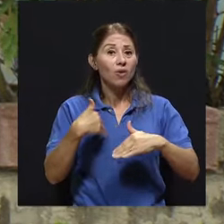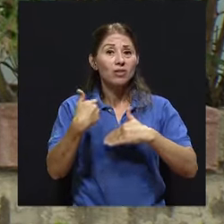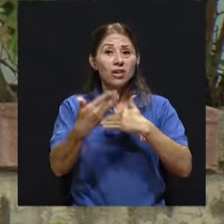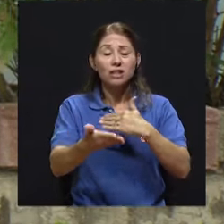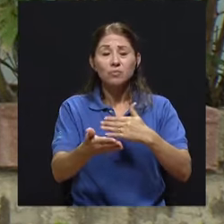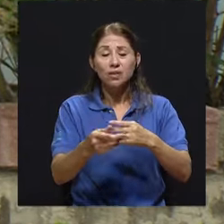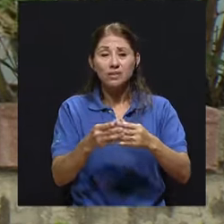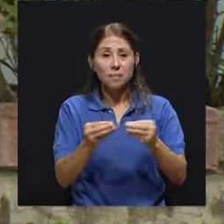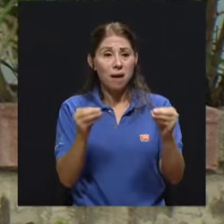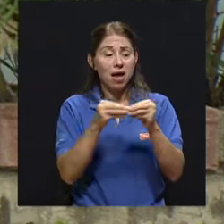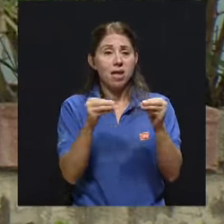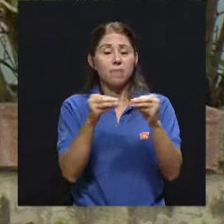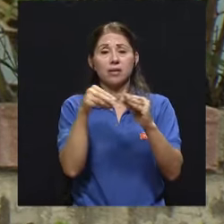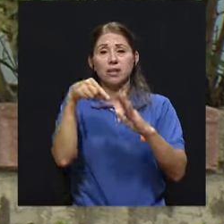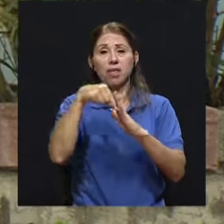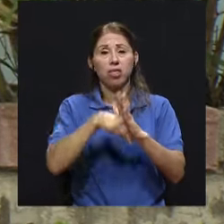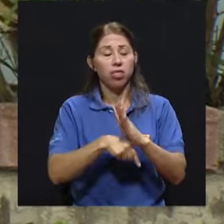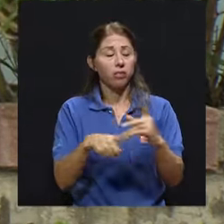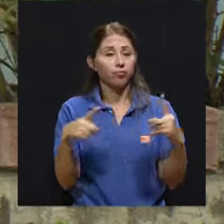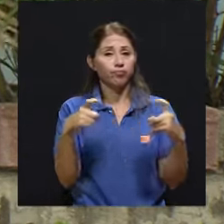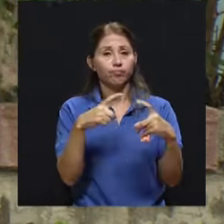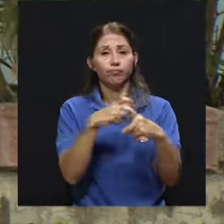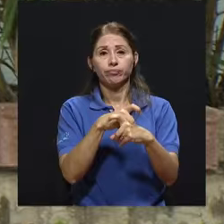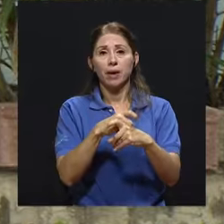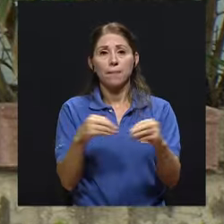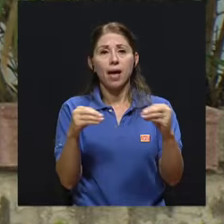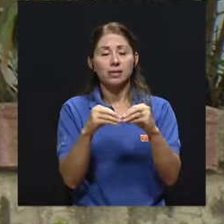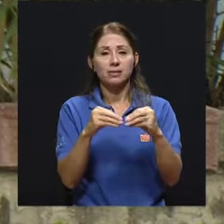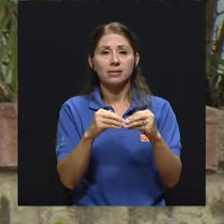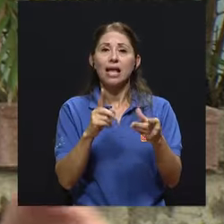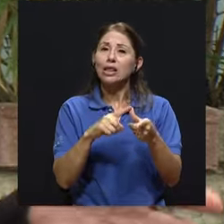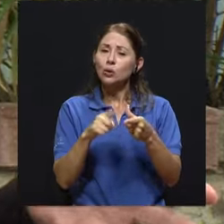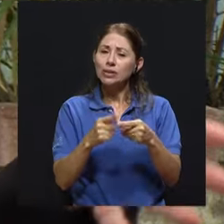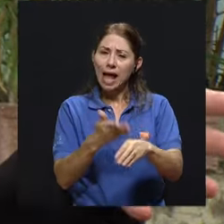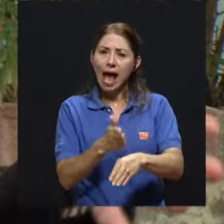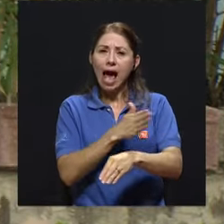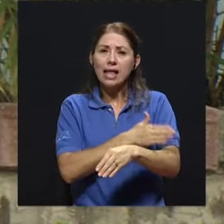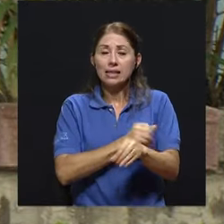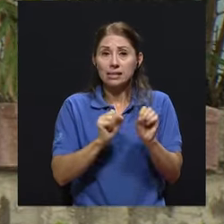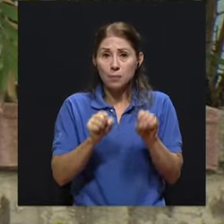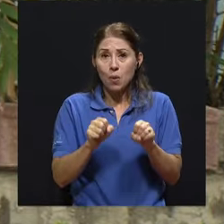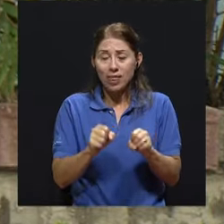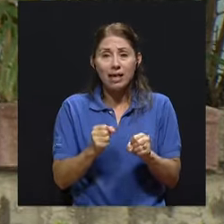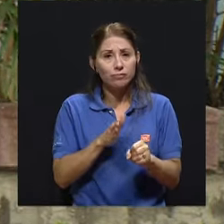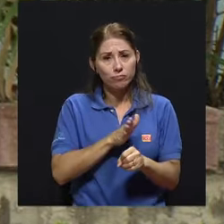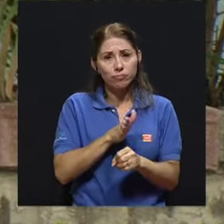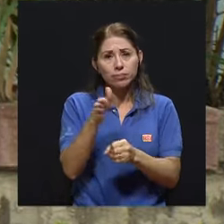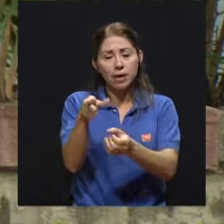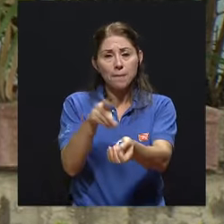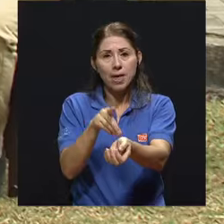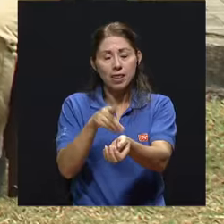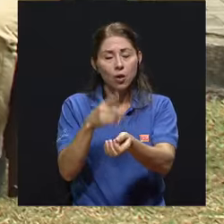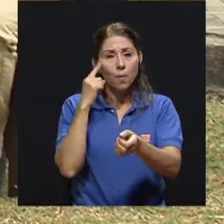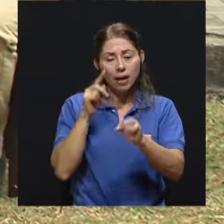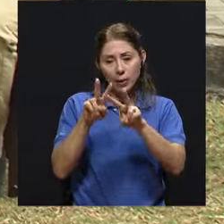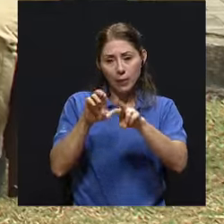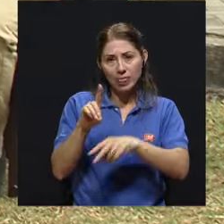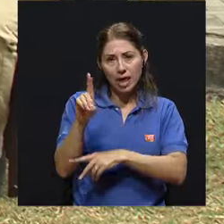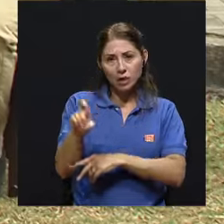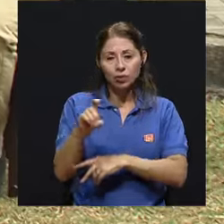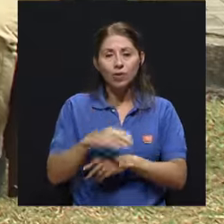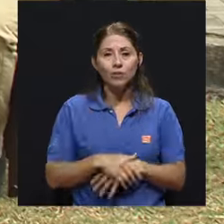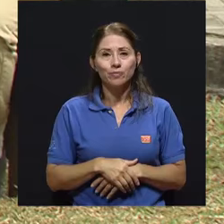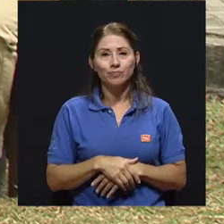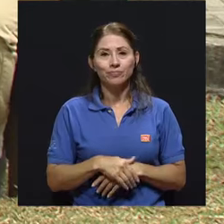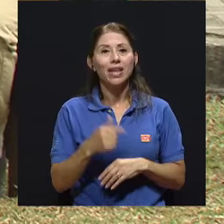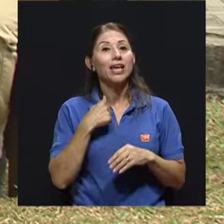hacen muy grandes la cosa se nos complica mucho más. Entonces hay que acudir lo antes posible a un médico que le haga un buen diagnóstico. Y yo agregaría tal